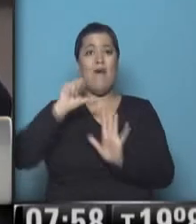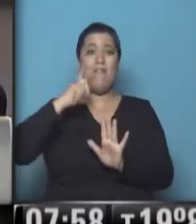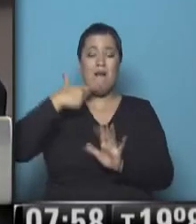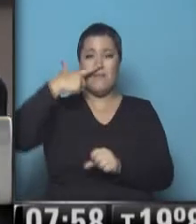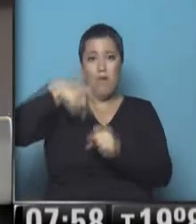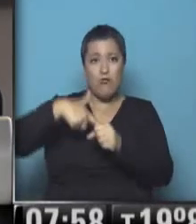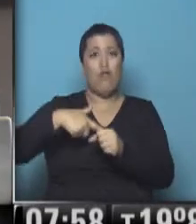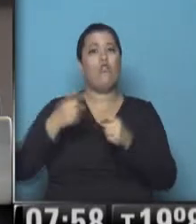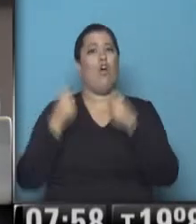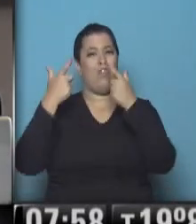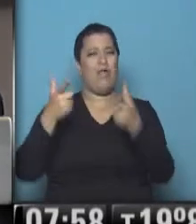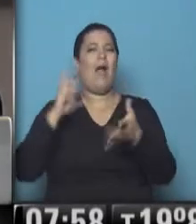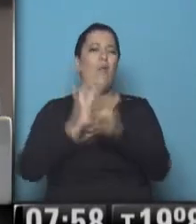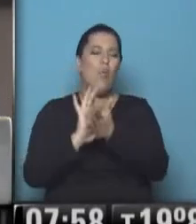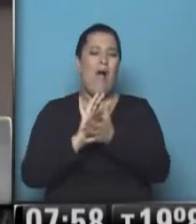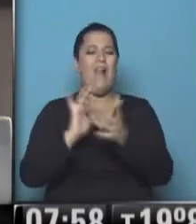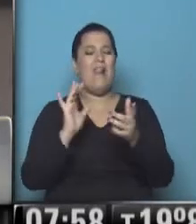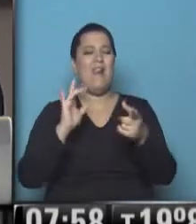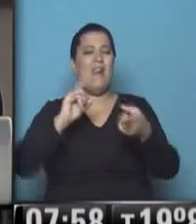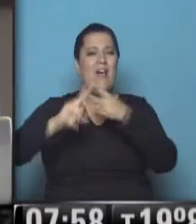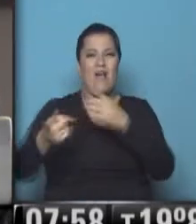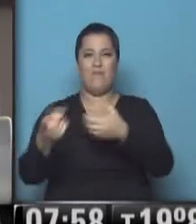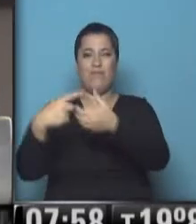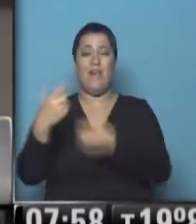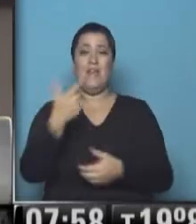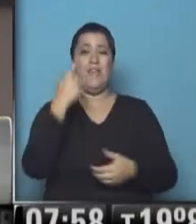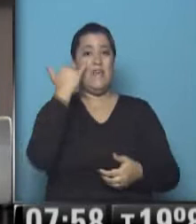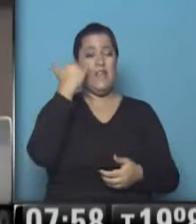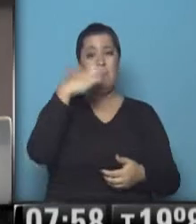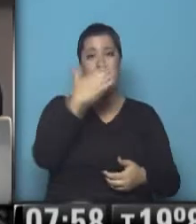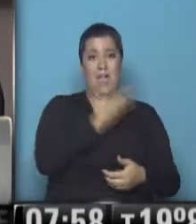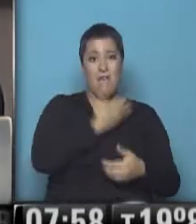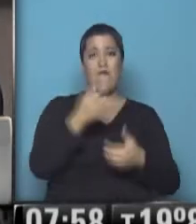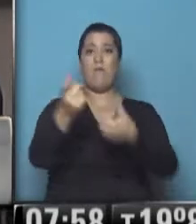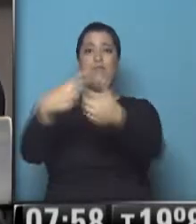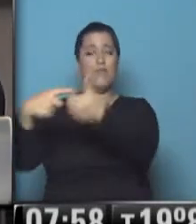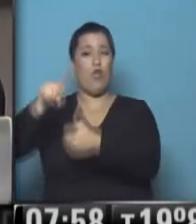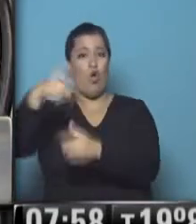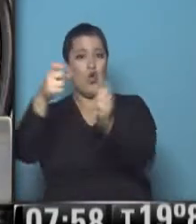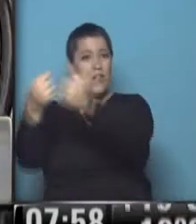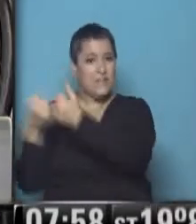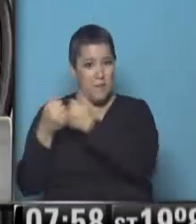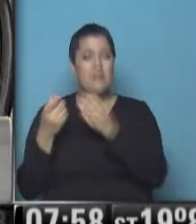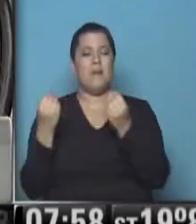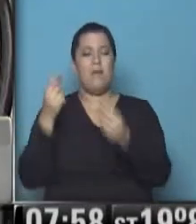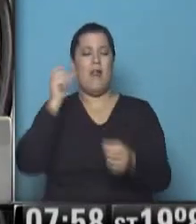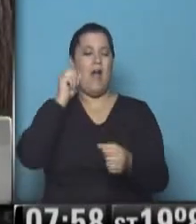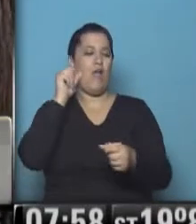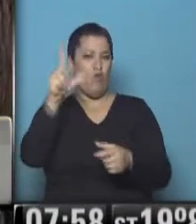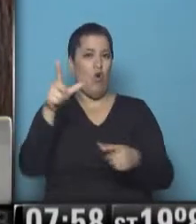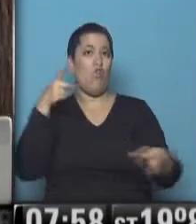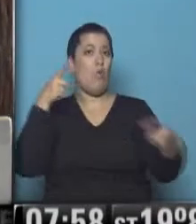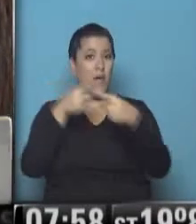diferentes asociaciones entre la empresa y pf con otras empresas para lograr en definitiva este objetivo el